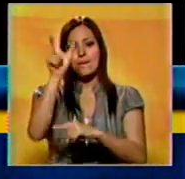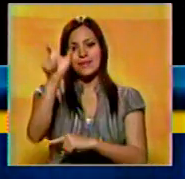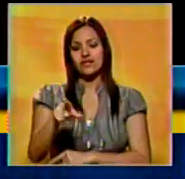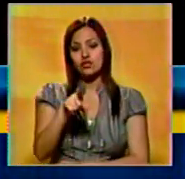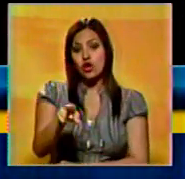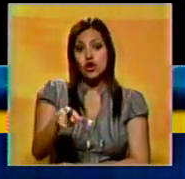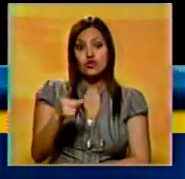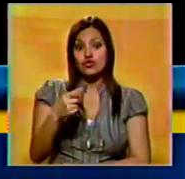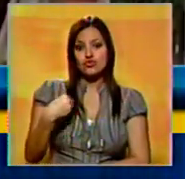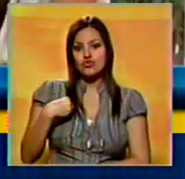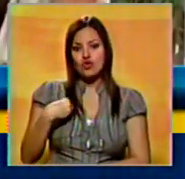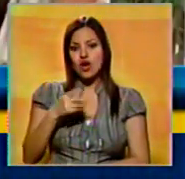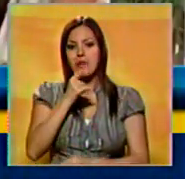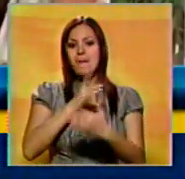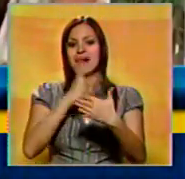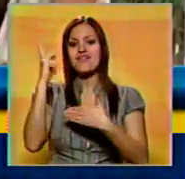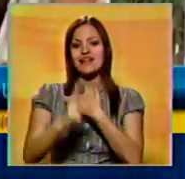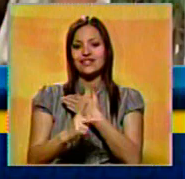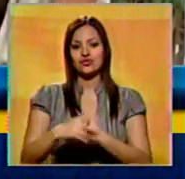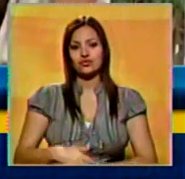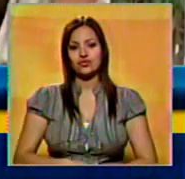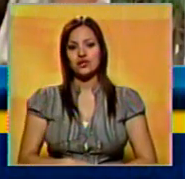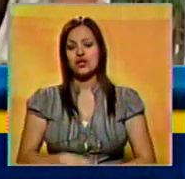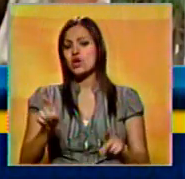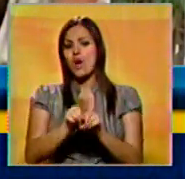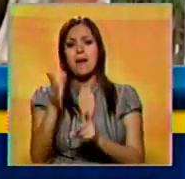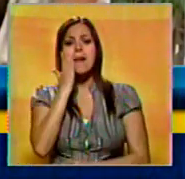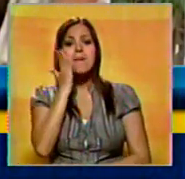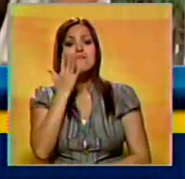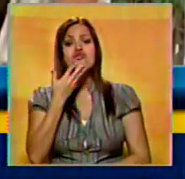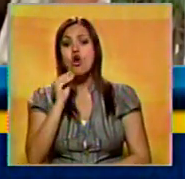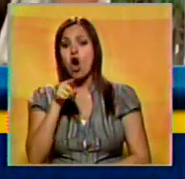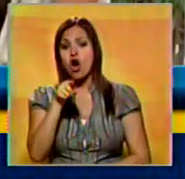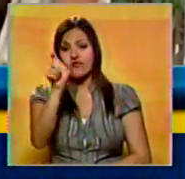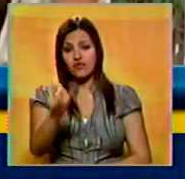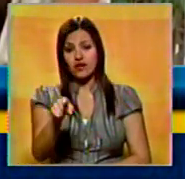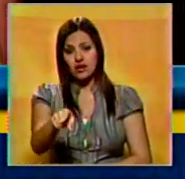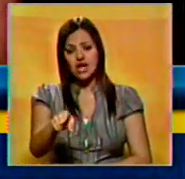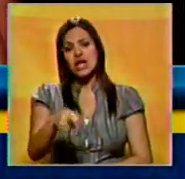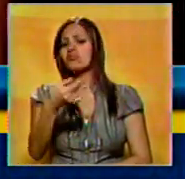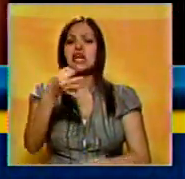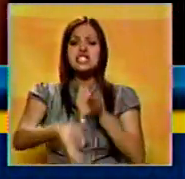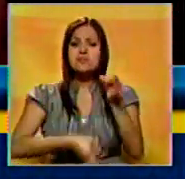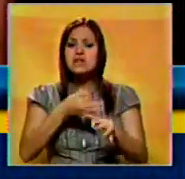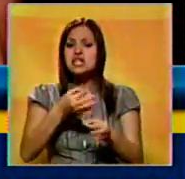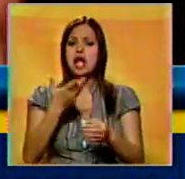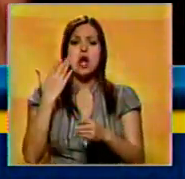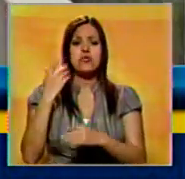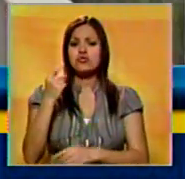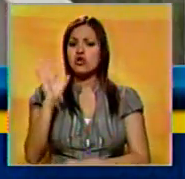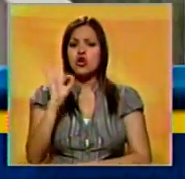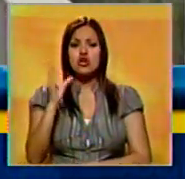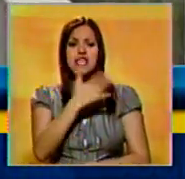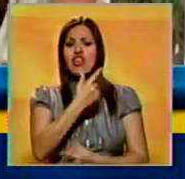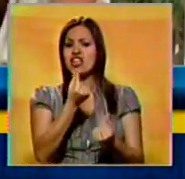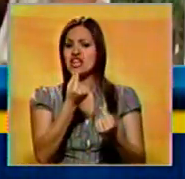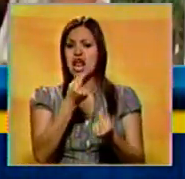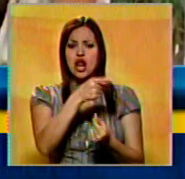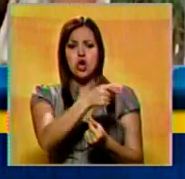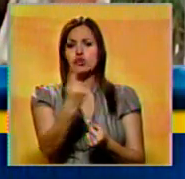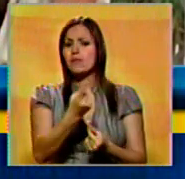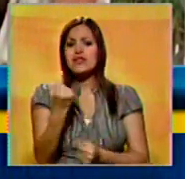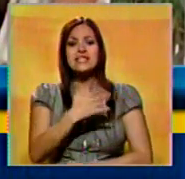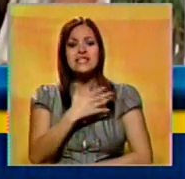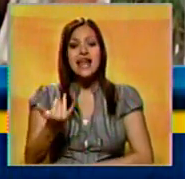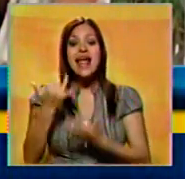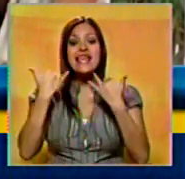uno no lo está planificando. Sin embargo, la madre del joven, Jessica Madueño, sostiene que no le ha pedido dinero y que solo quiere